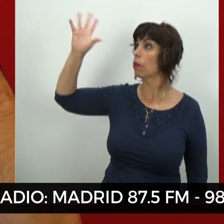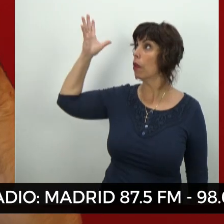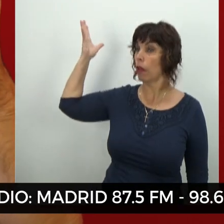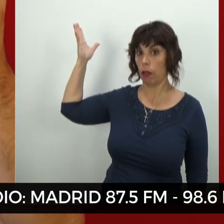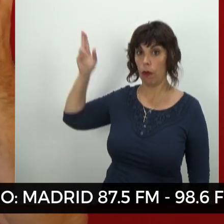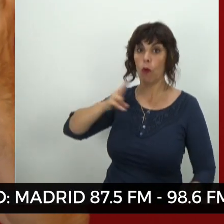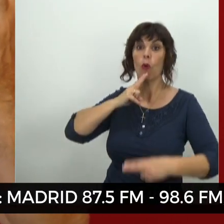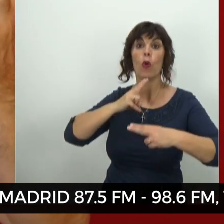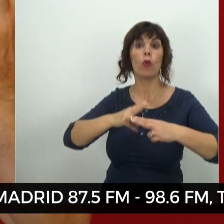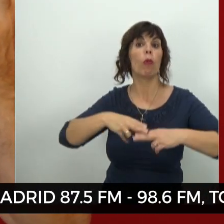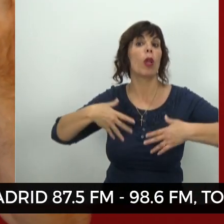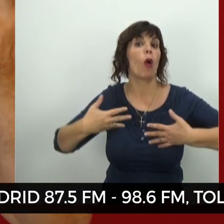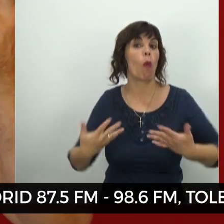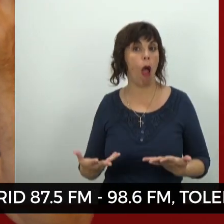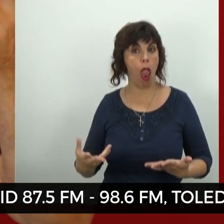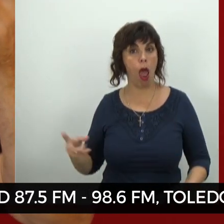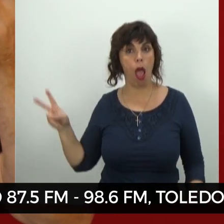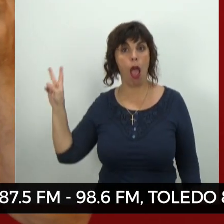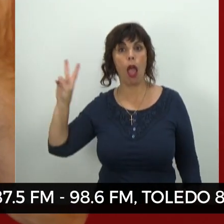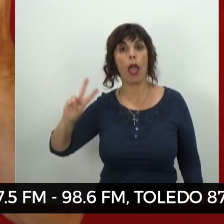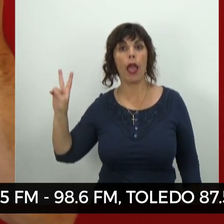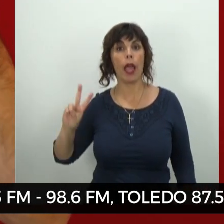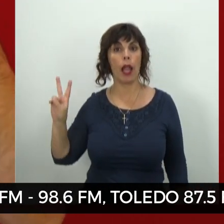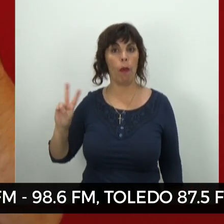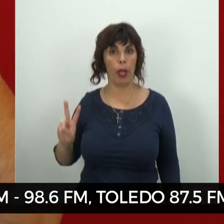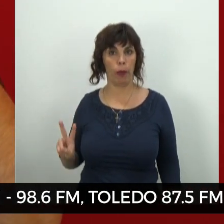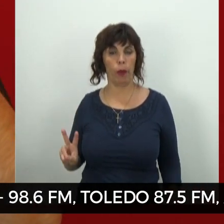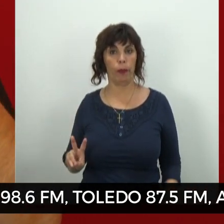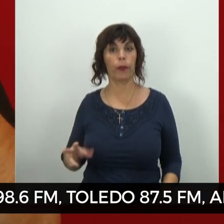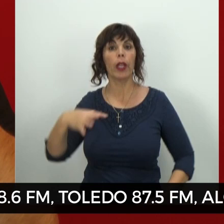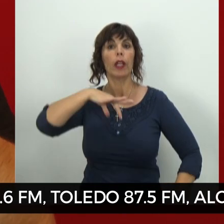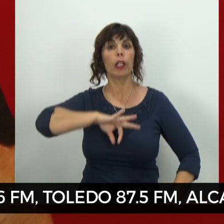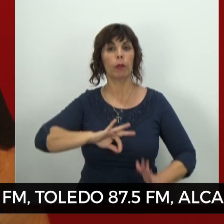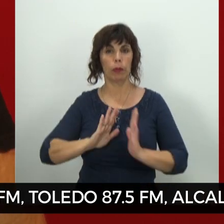era llamado el Verbo, y el Espíritu Santo,